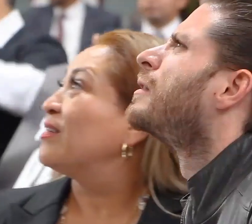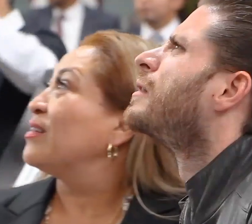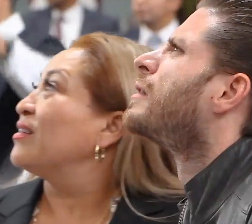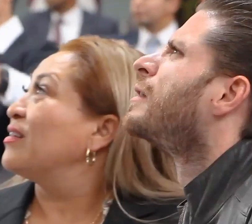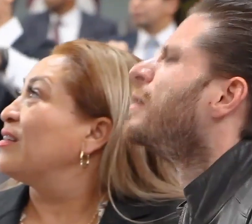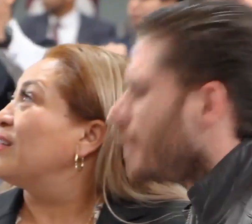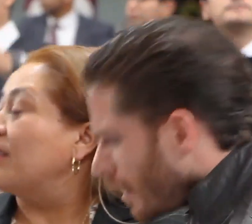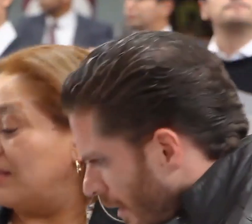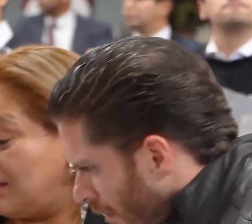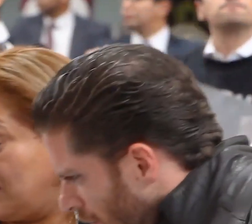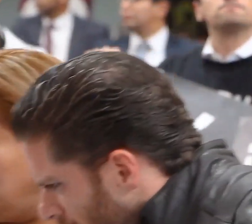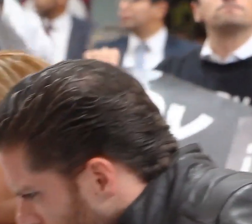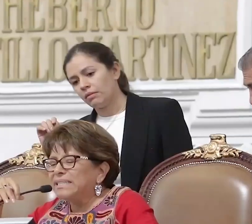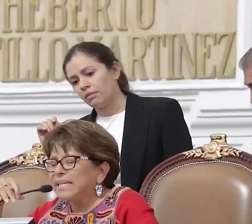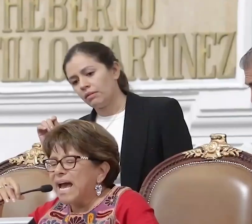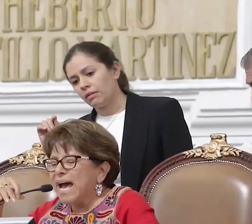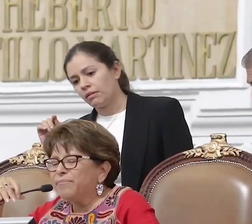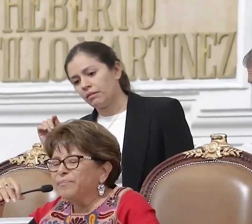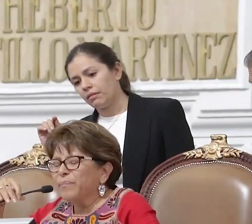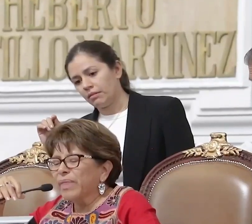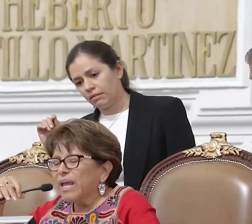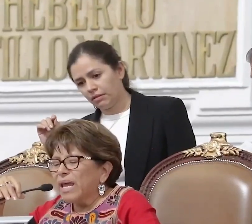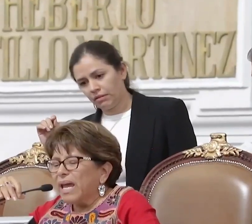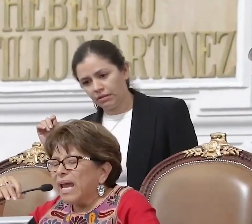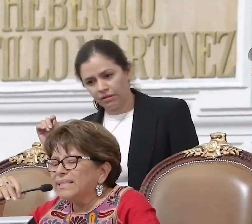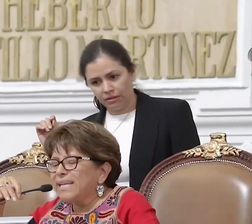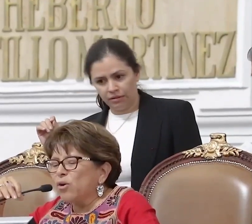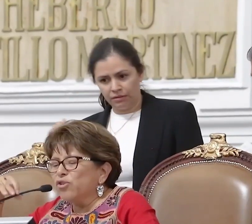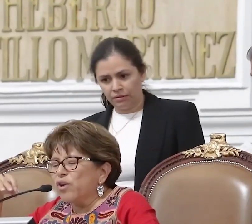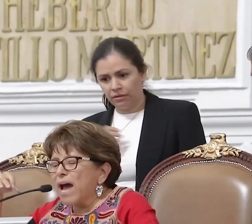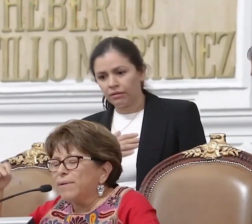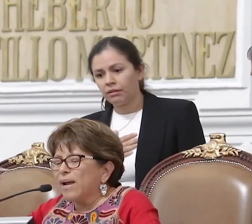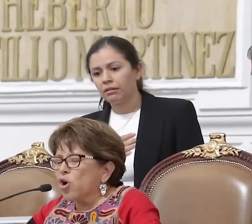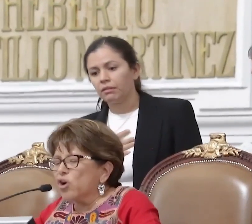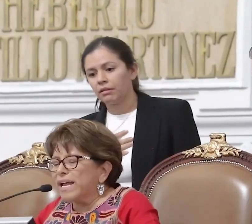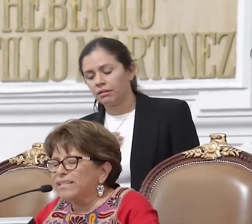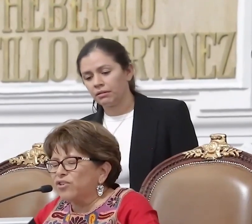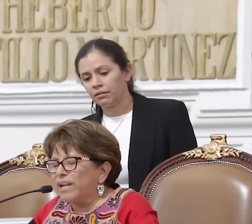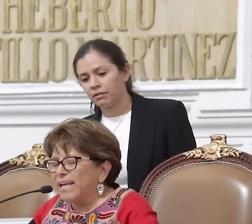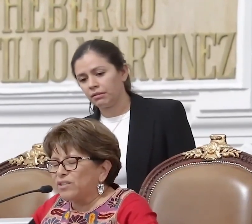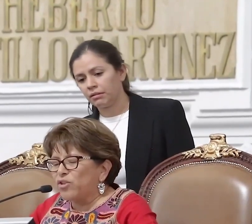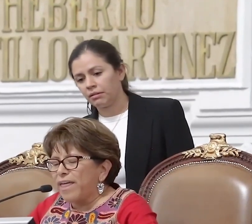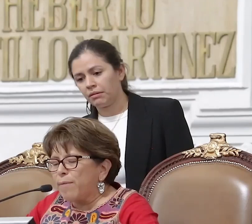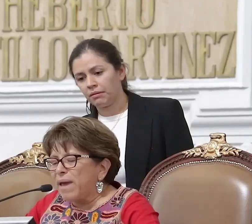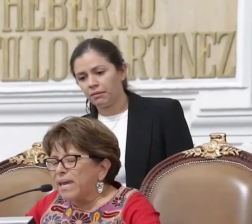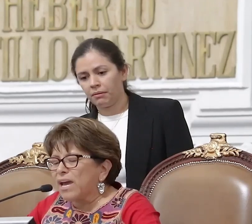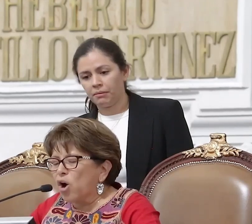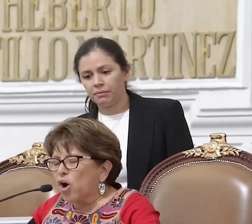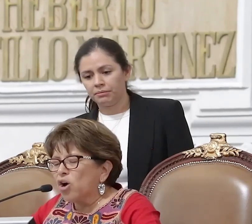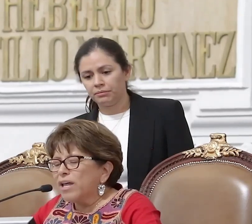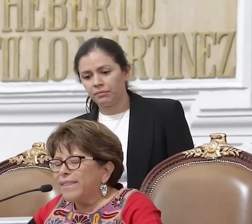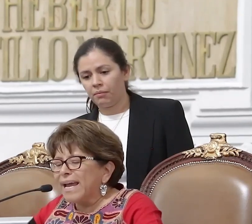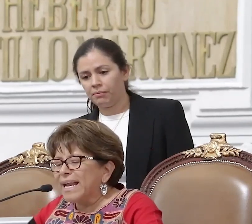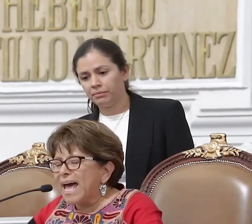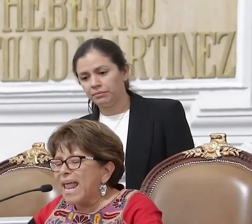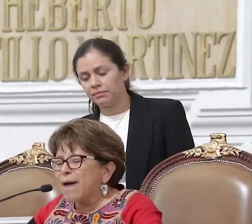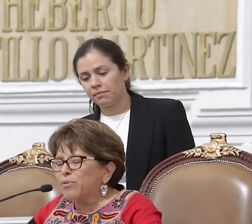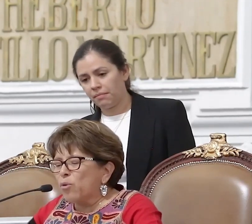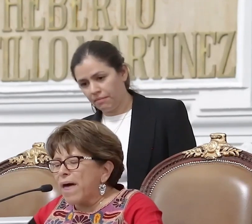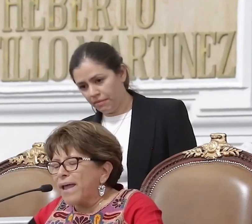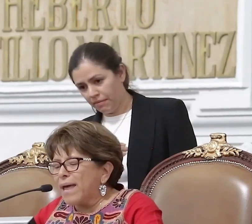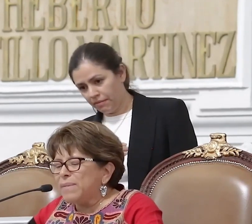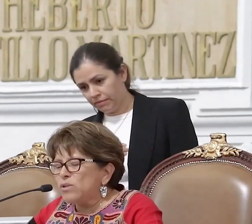Abstenciones, 0. En consecuencia, este honorable Congreso de la Ciudad de México